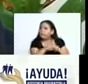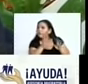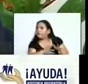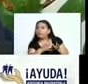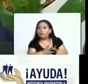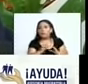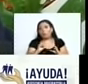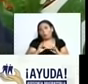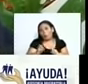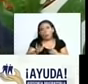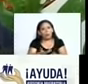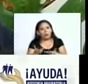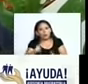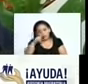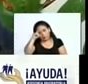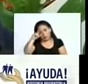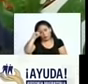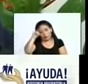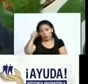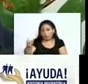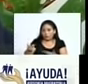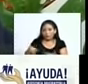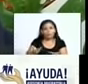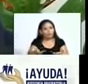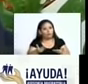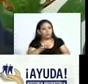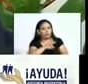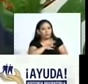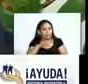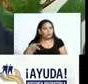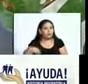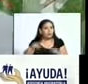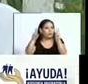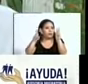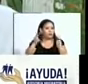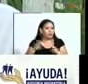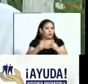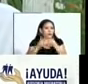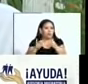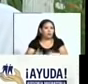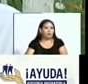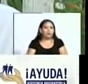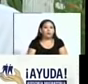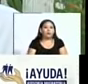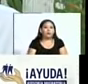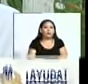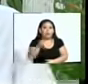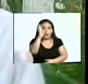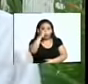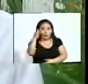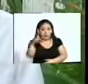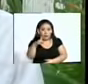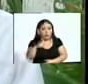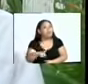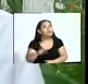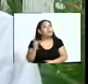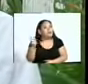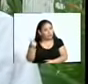servicios que obtenemos de parte de las familias en diversos rubros. Yo creo que aquí en El Salvador esto hace mucha